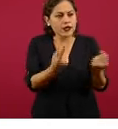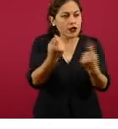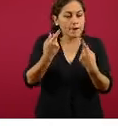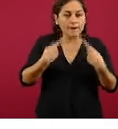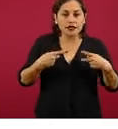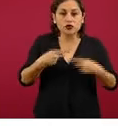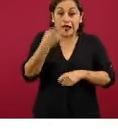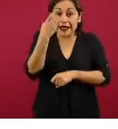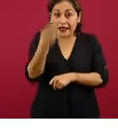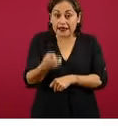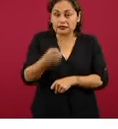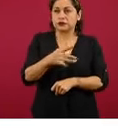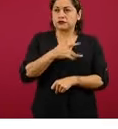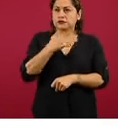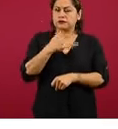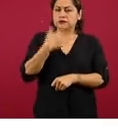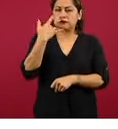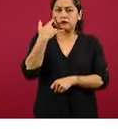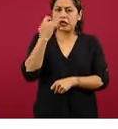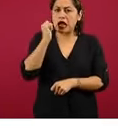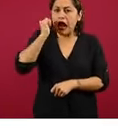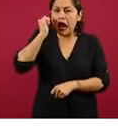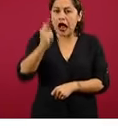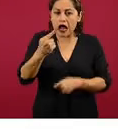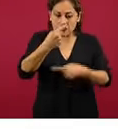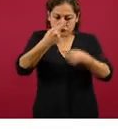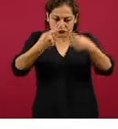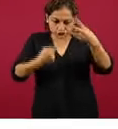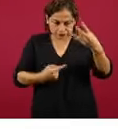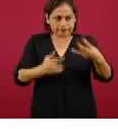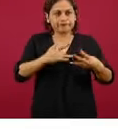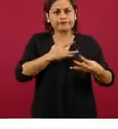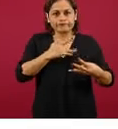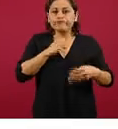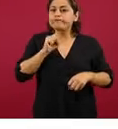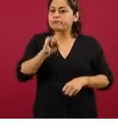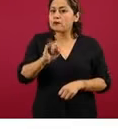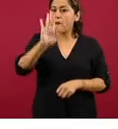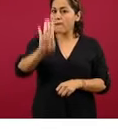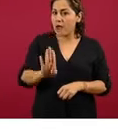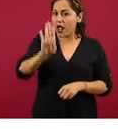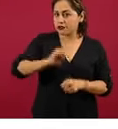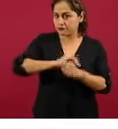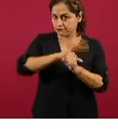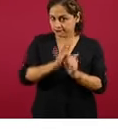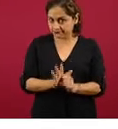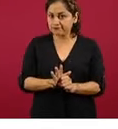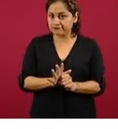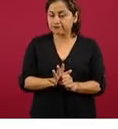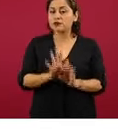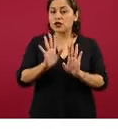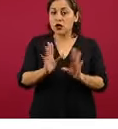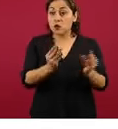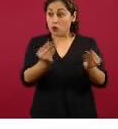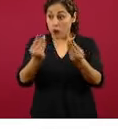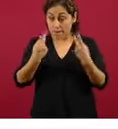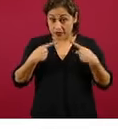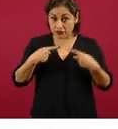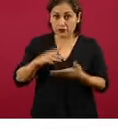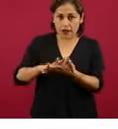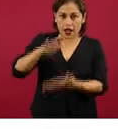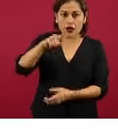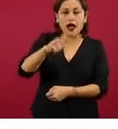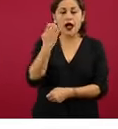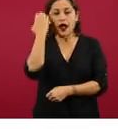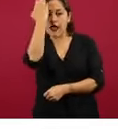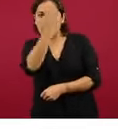que sugieren un cuadro sospechoso de COVID, de los cuales a la gran mayoría se le ha tomado muestras, y a los que se